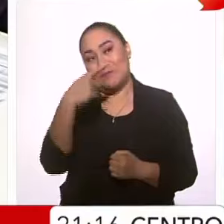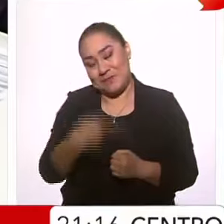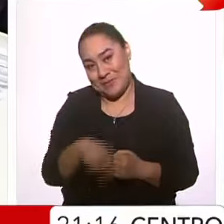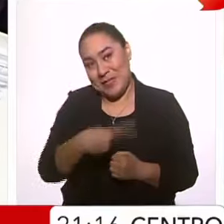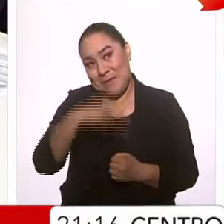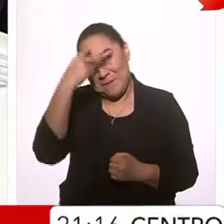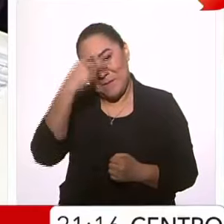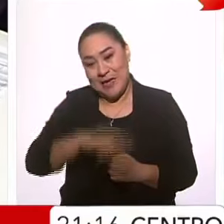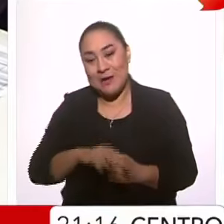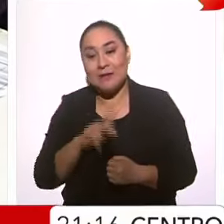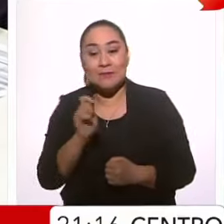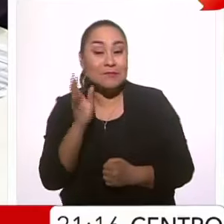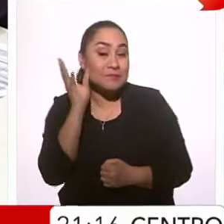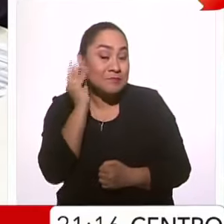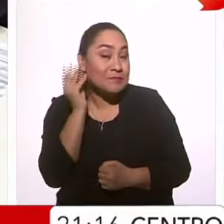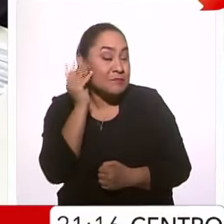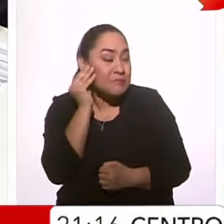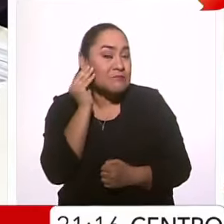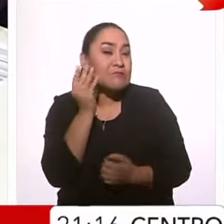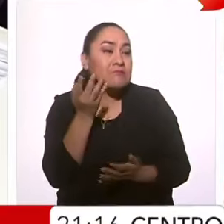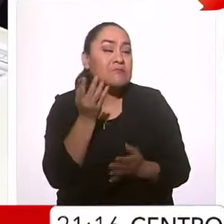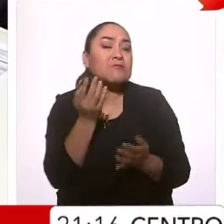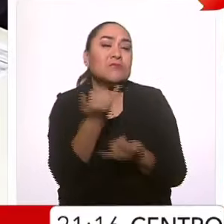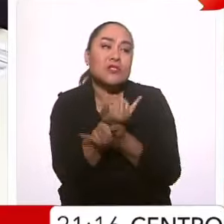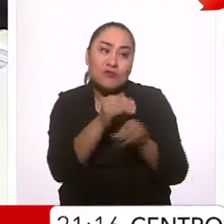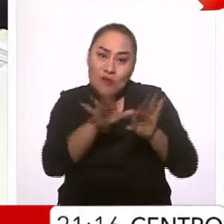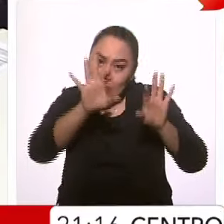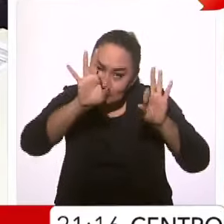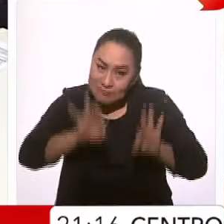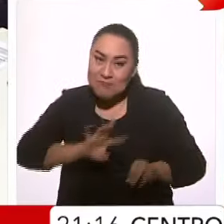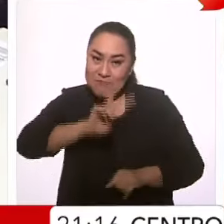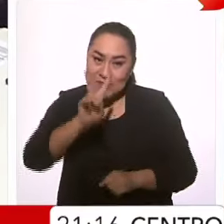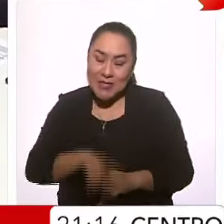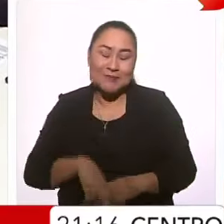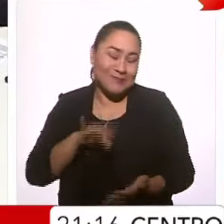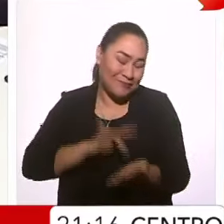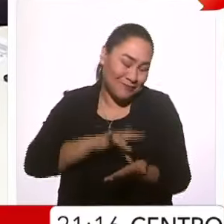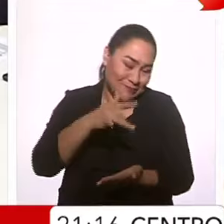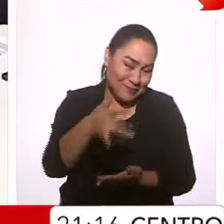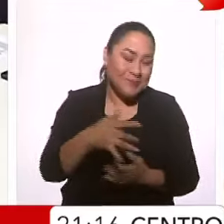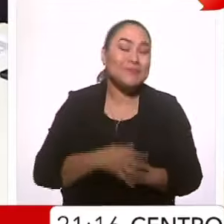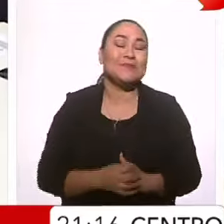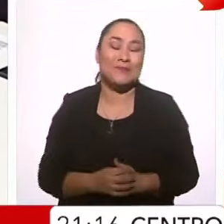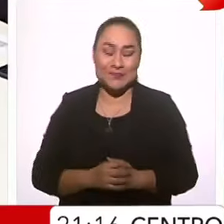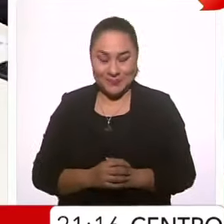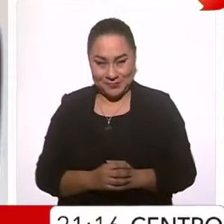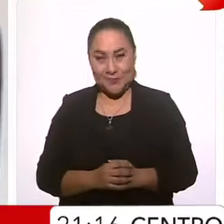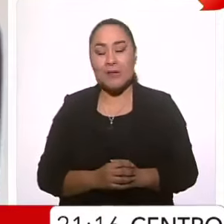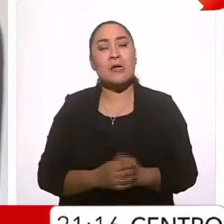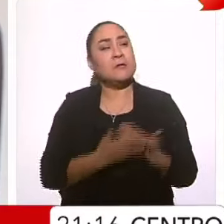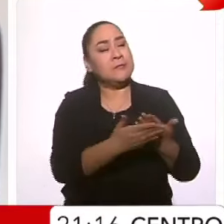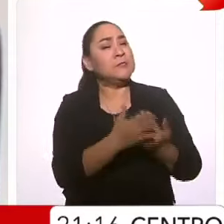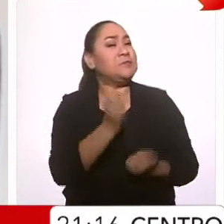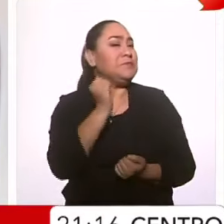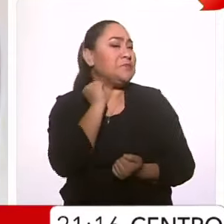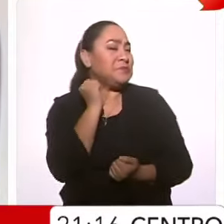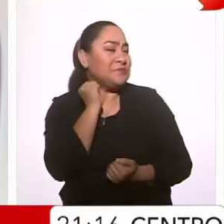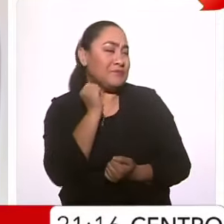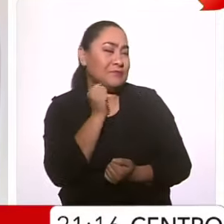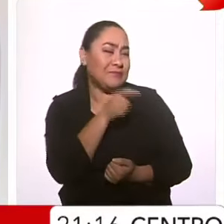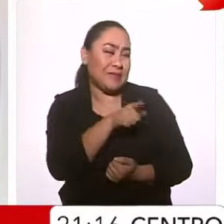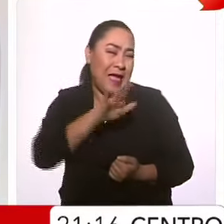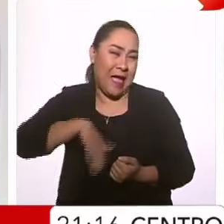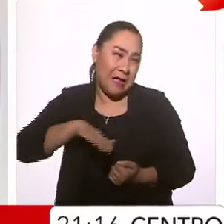que escuchan lo que verdaderamente informa. Exactamente. Gracias. Pues justamente, senadora, la escuchábamos en